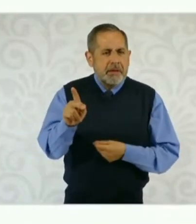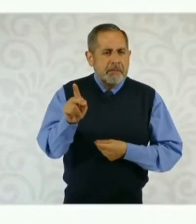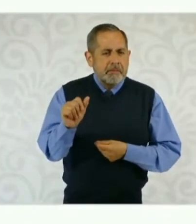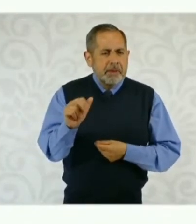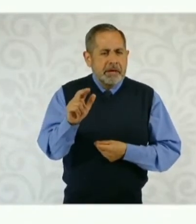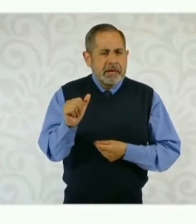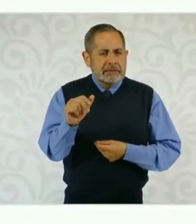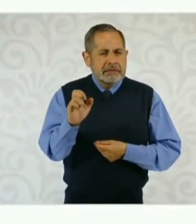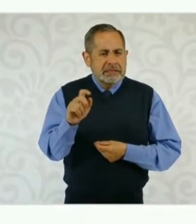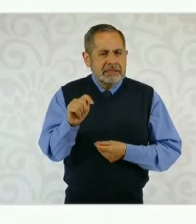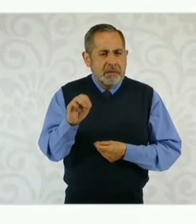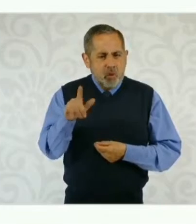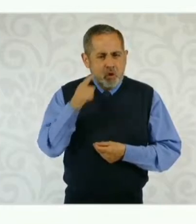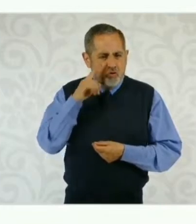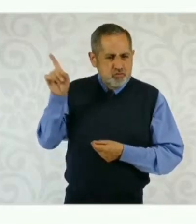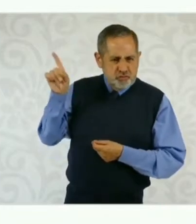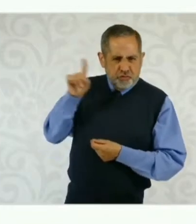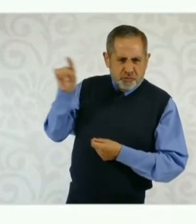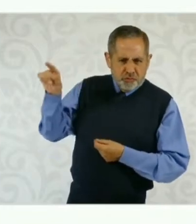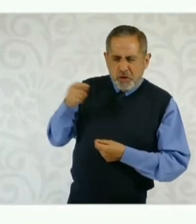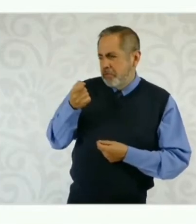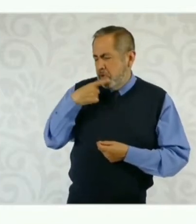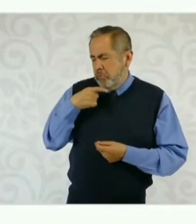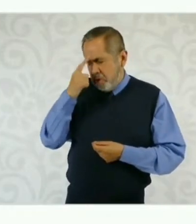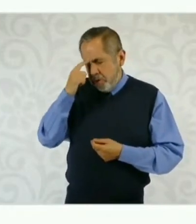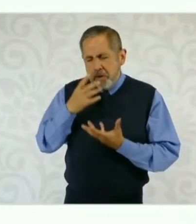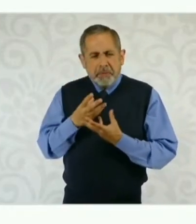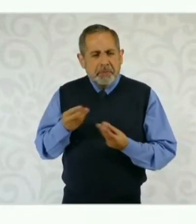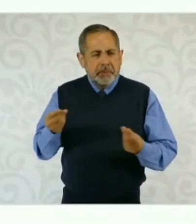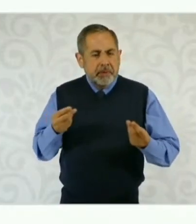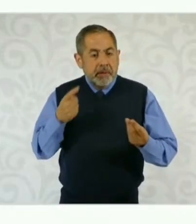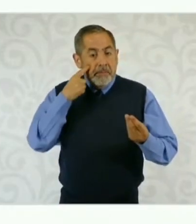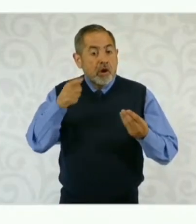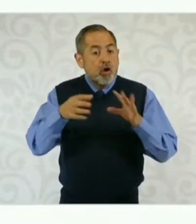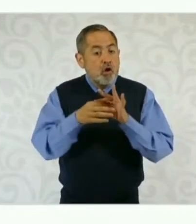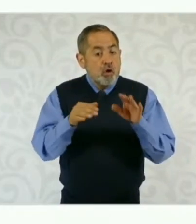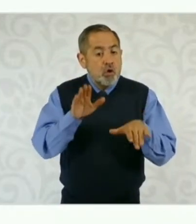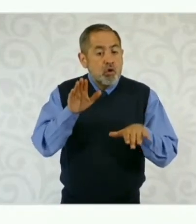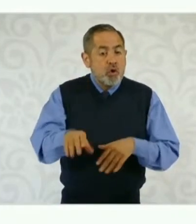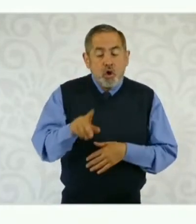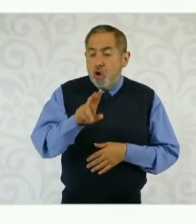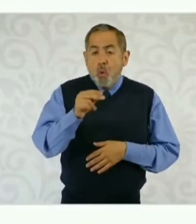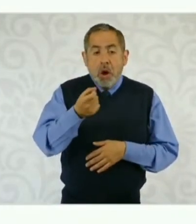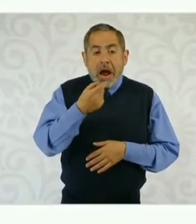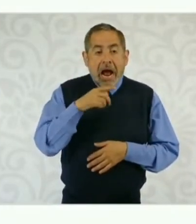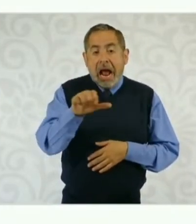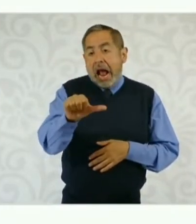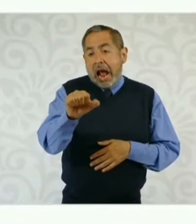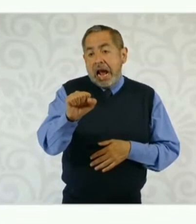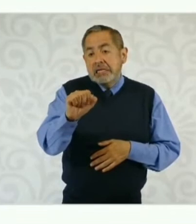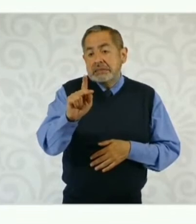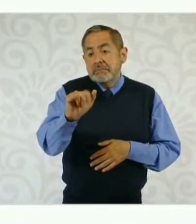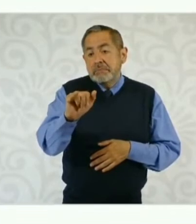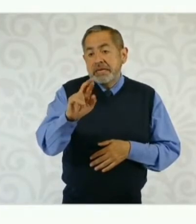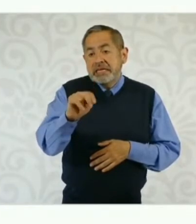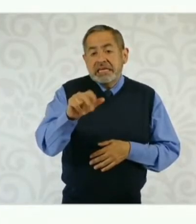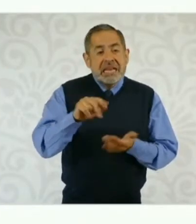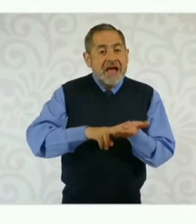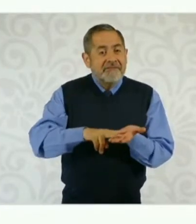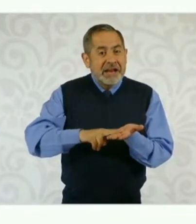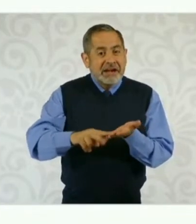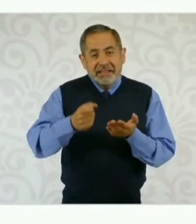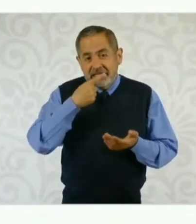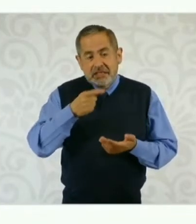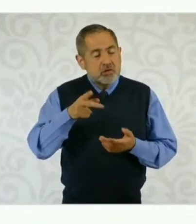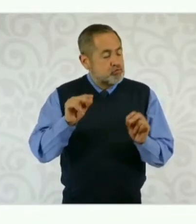paracetamol o ibuprofeno, pero muy importante, más abajo, no usar aspirinas, porque las aspirinas